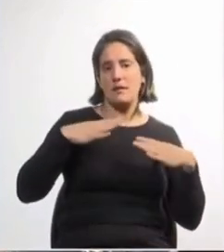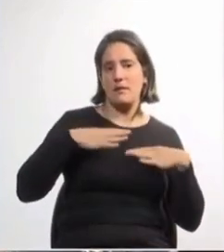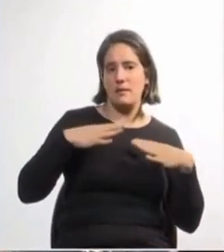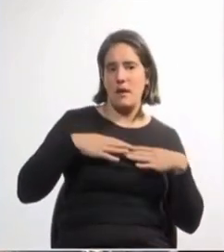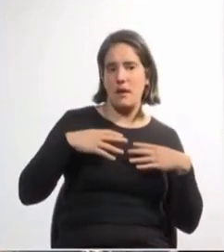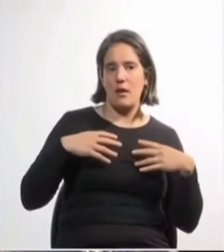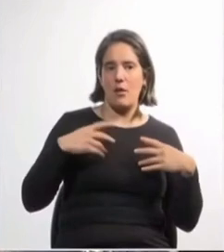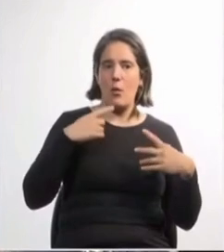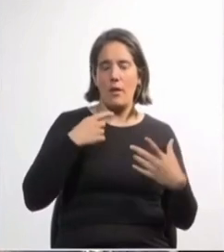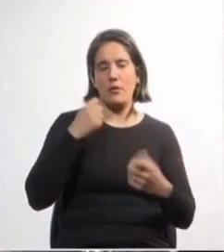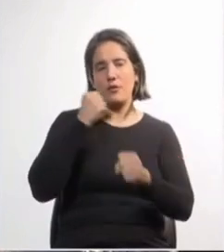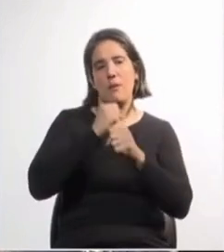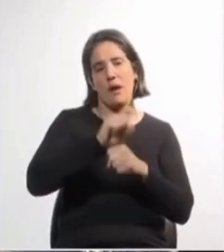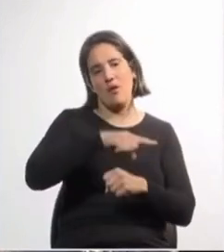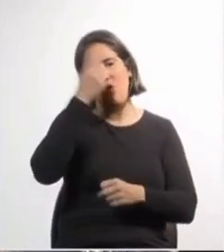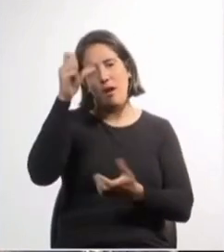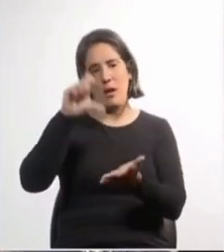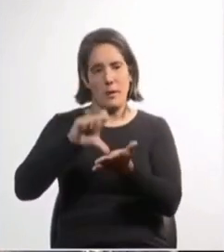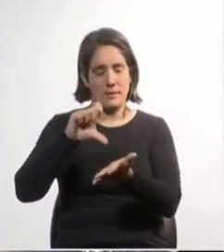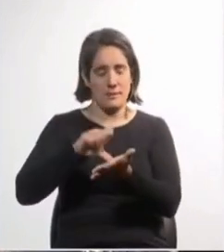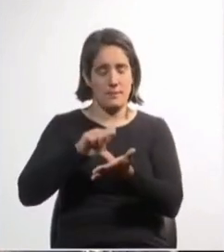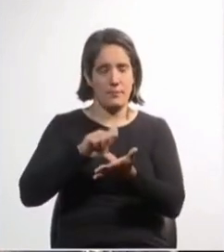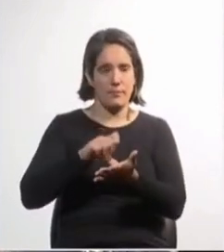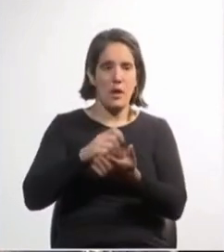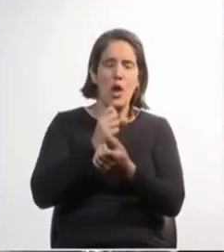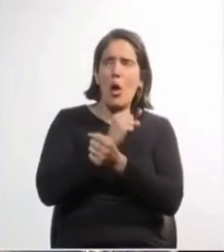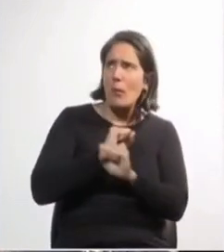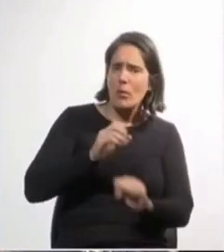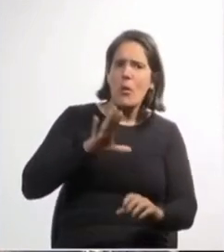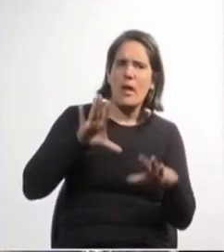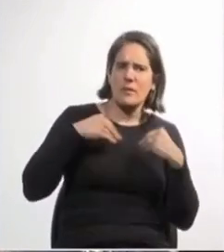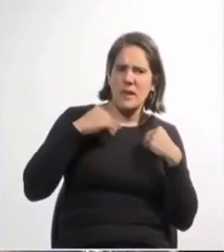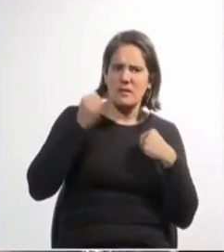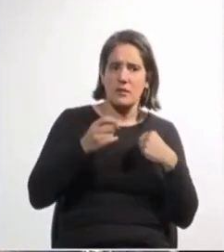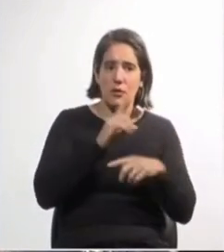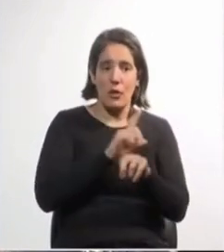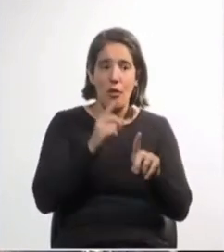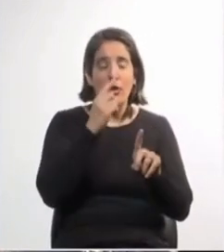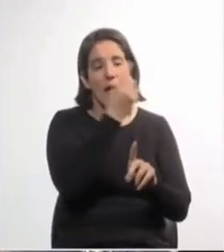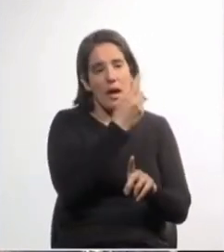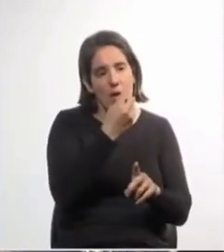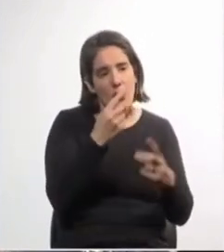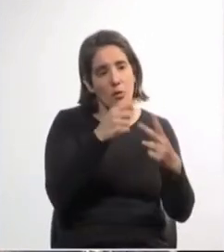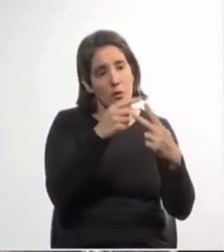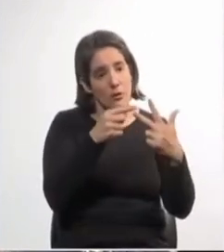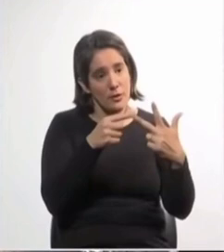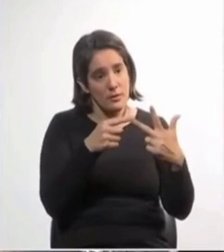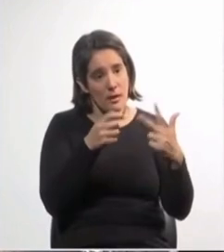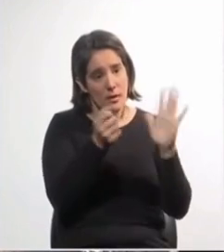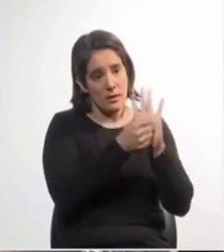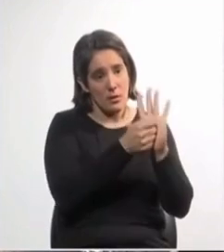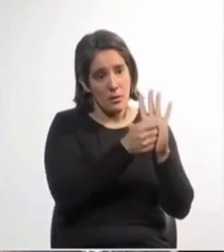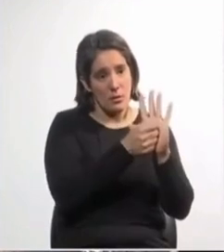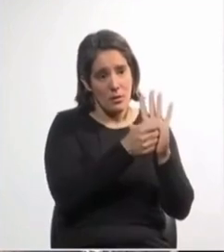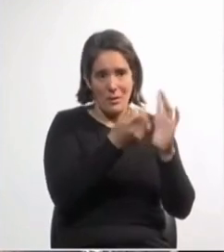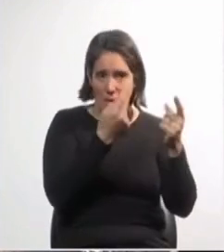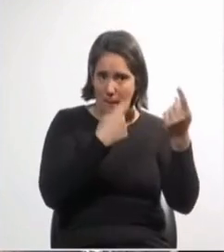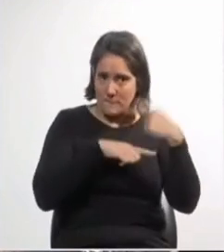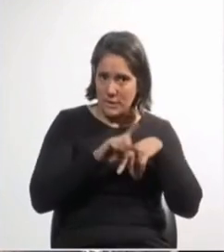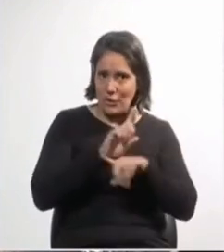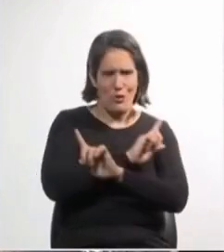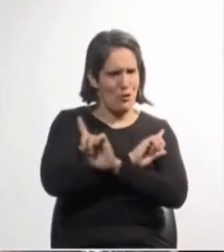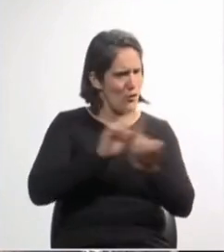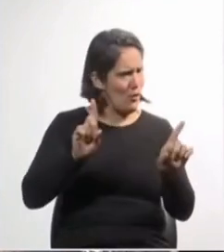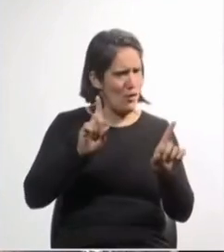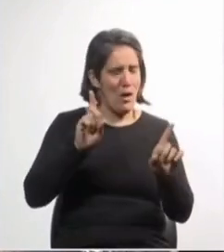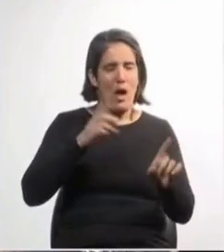exterior. Podremos estar de acuerdo o en contra de cada uno de estos tres artículos, pero sobre lo que